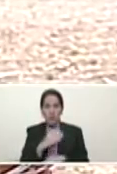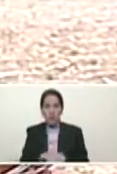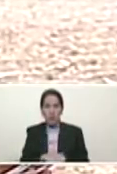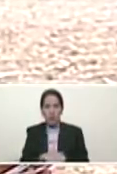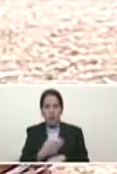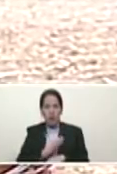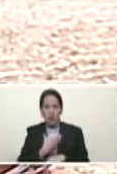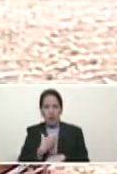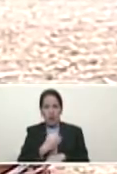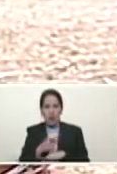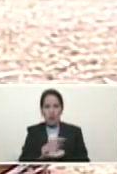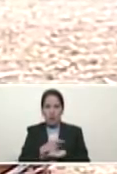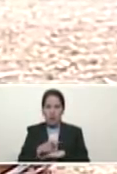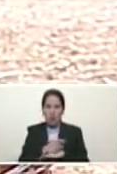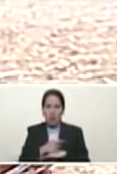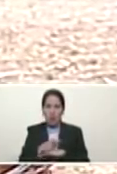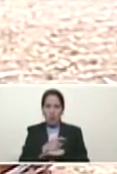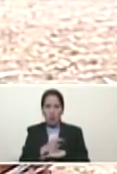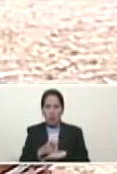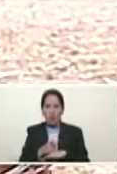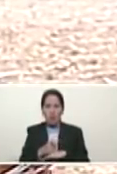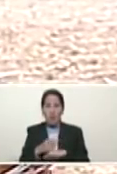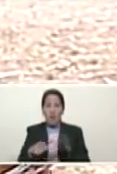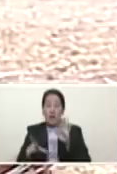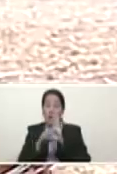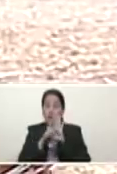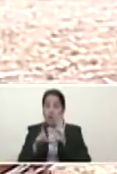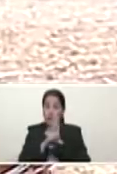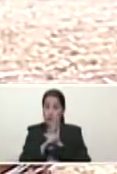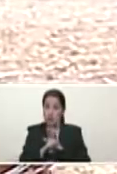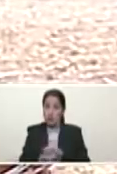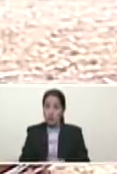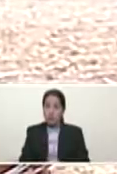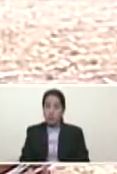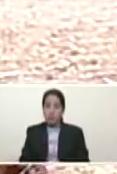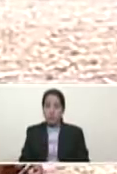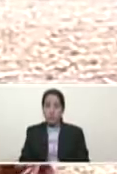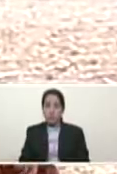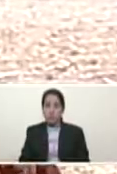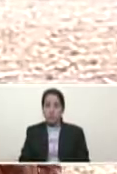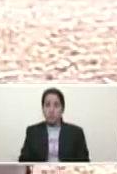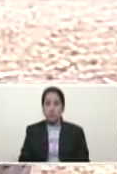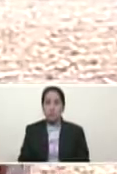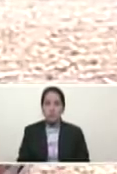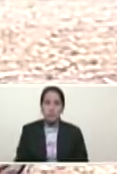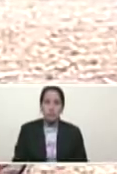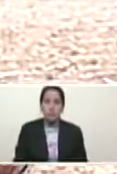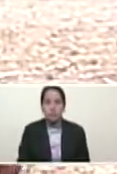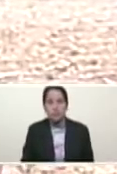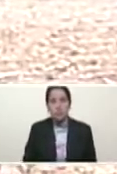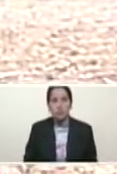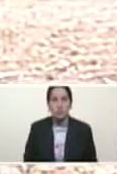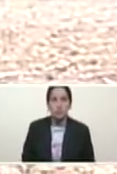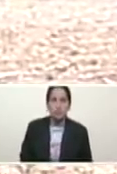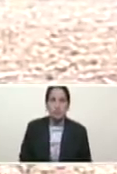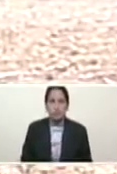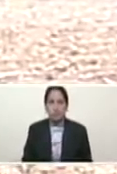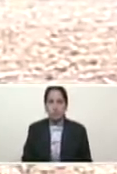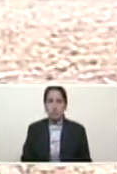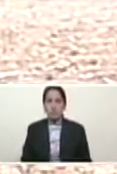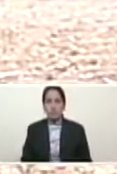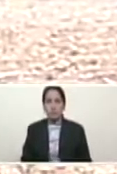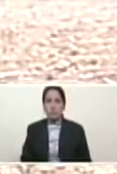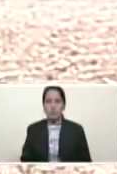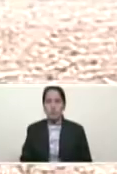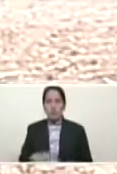alcaldes, alcaldesas, gobernadoras, legítimos. siempre hay que repetirlo, porque estamos